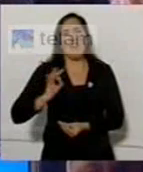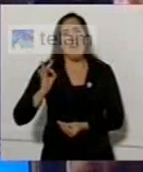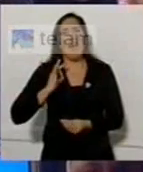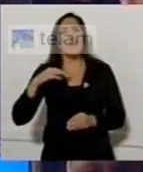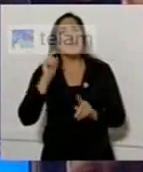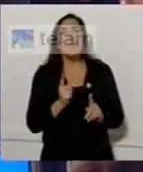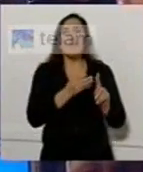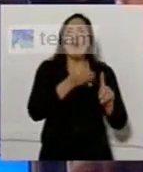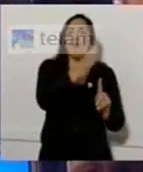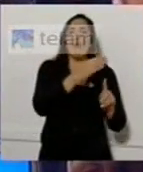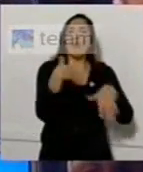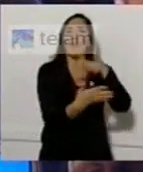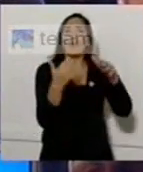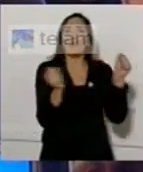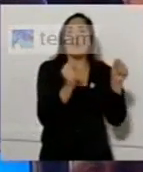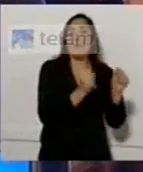de Mayo,